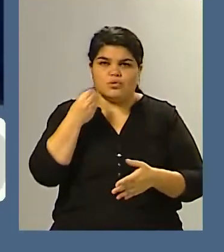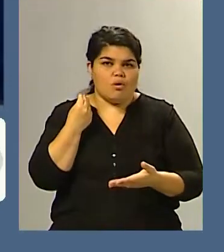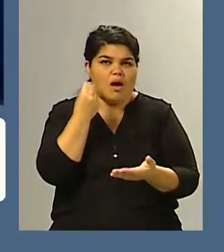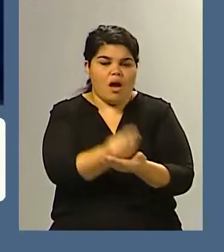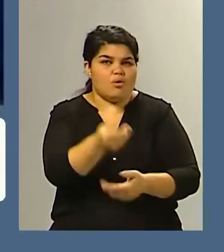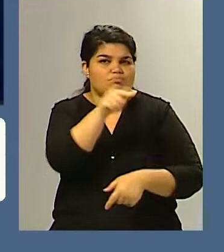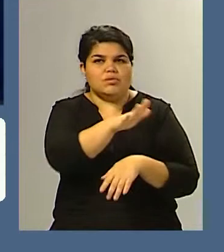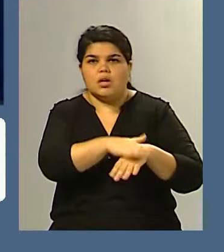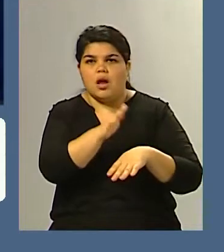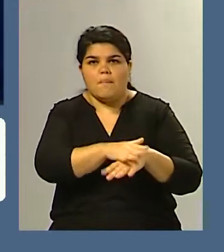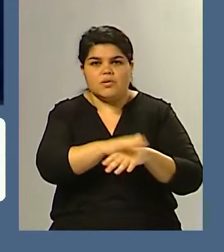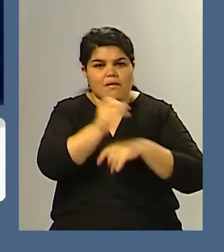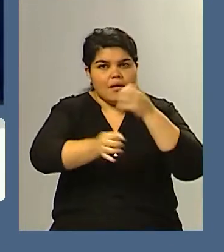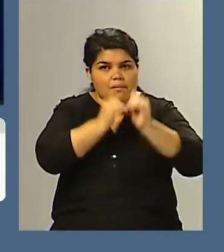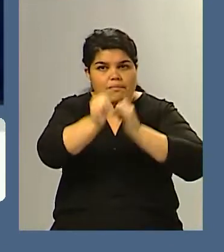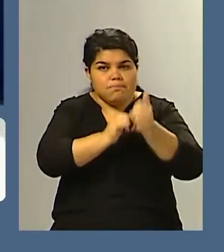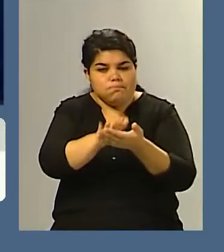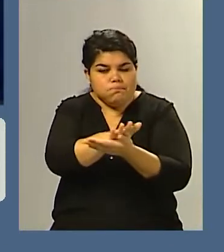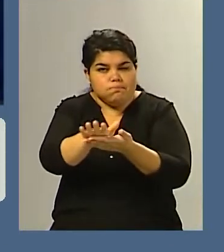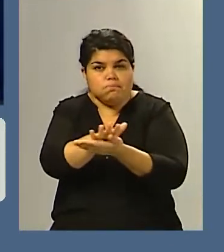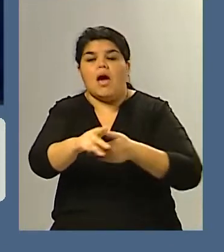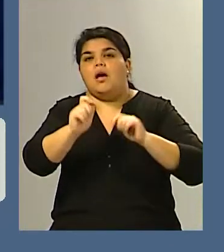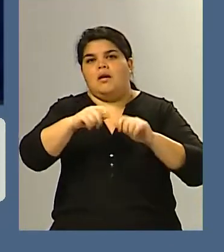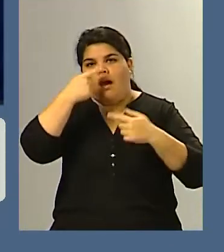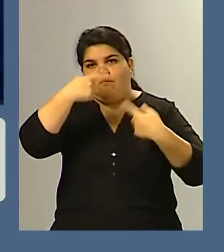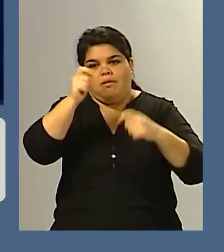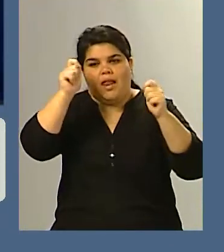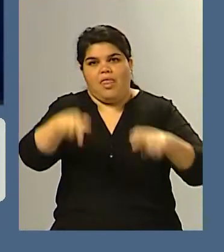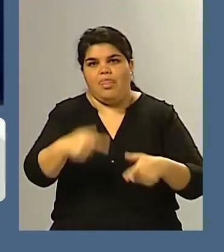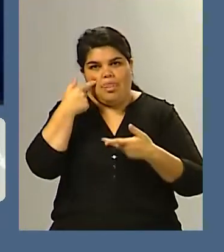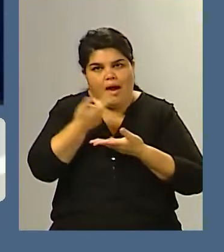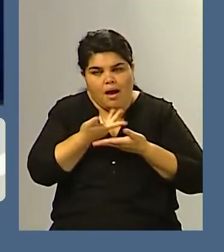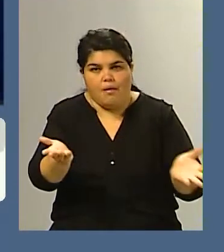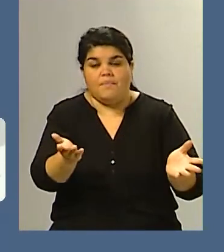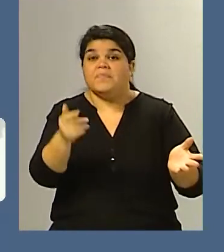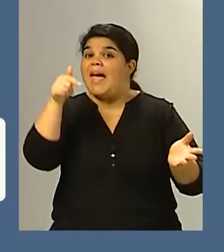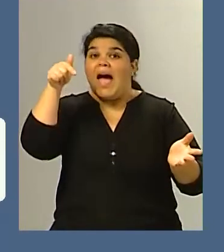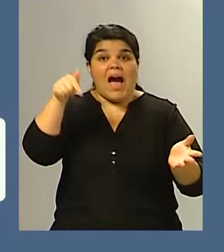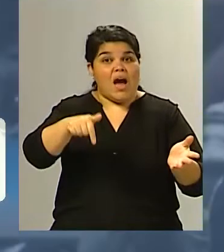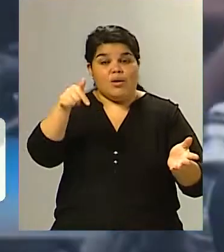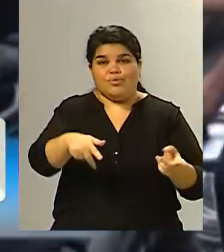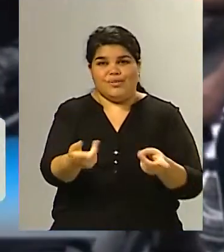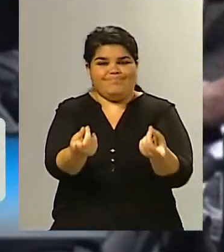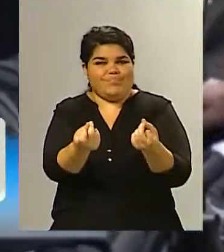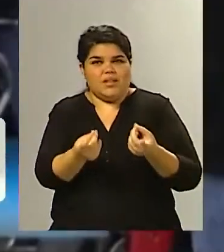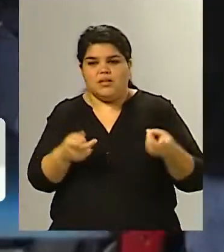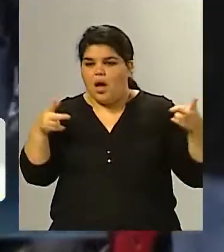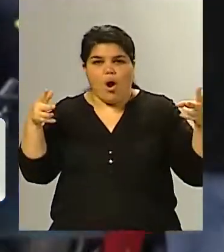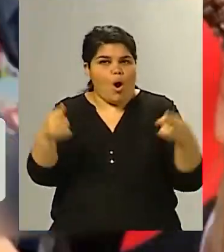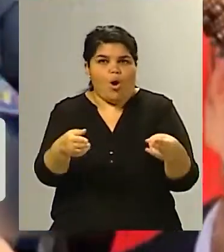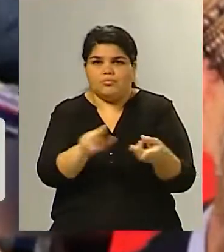de violência política, de discursos de ódio, e há que agora desativar esse ambiente. Não, a verdade é